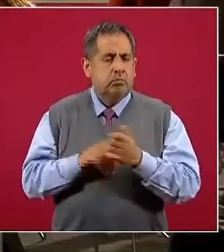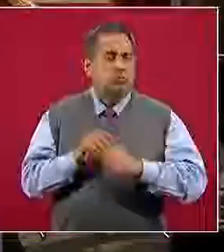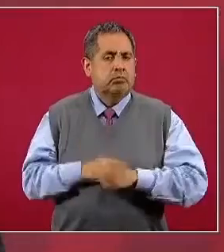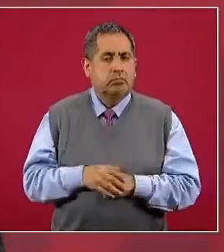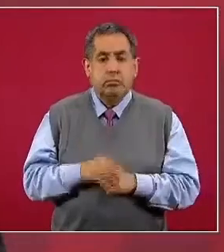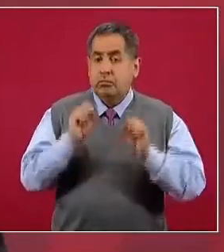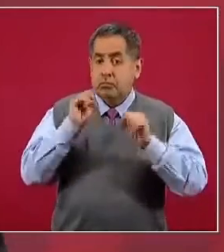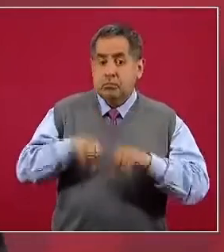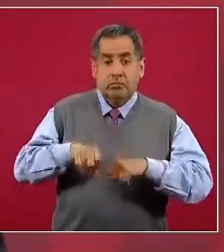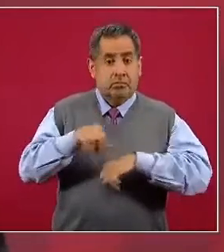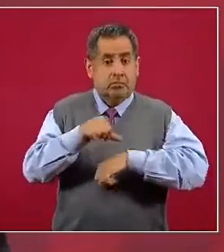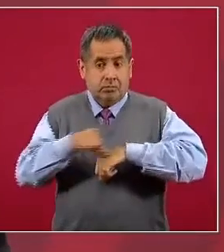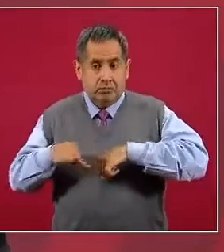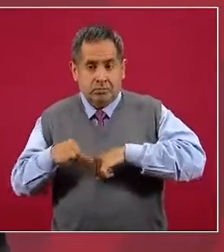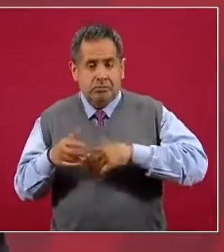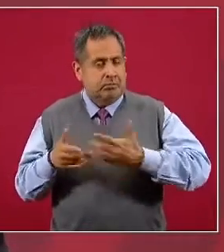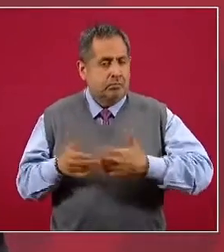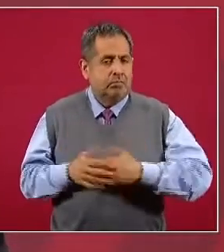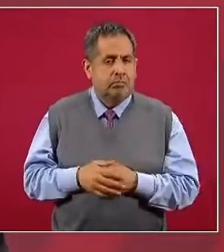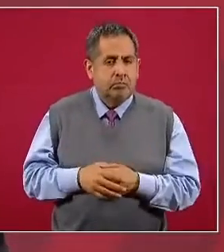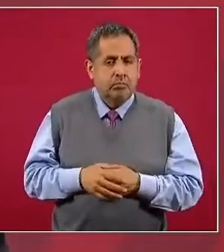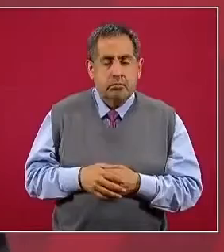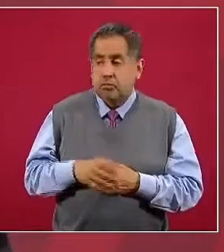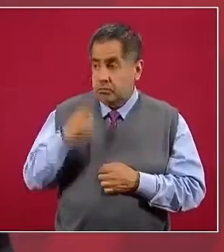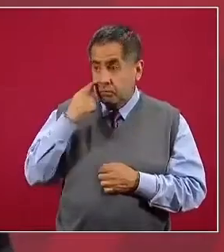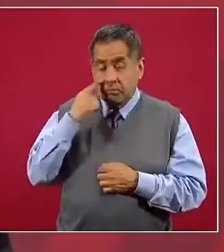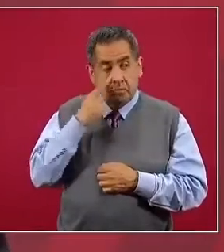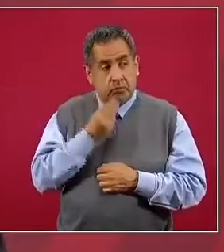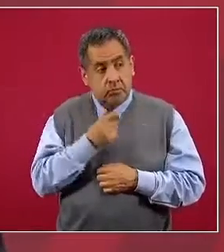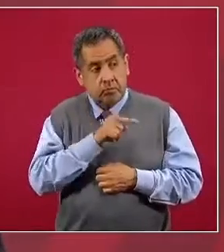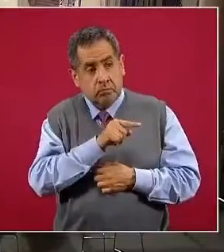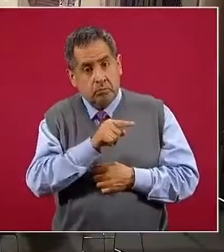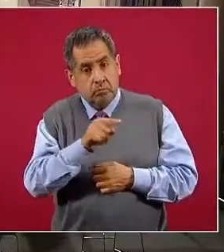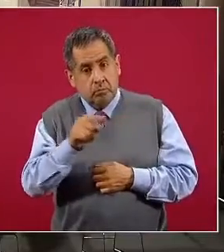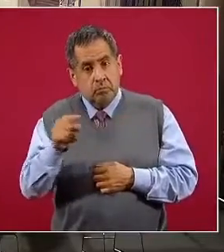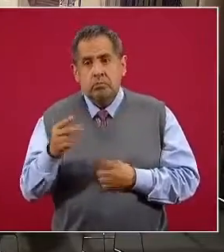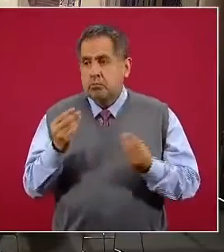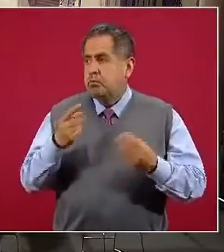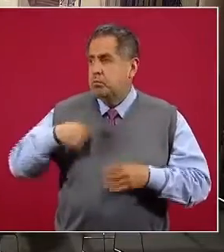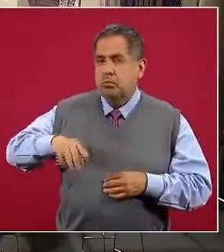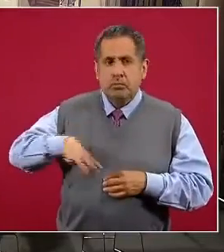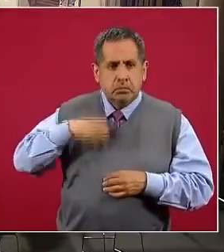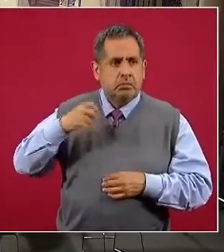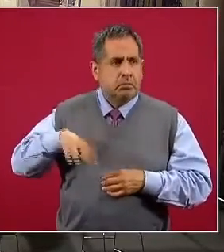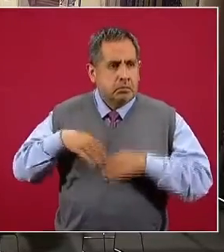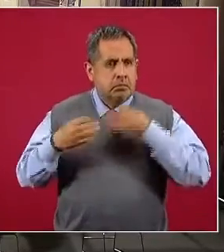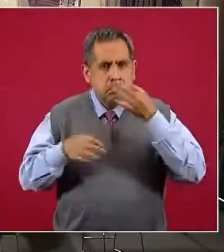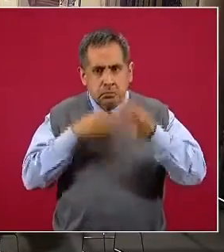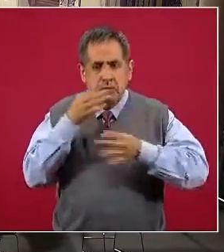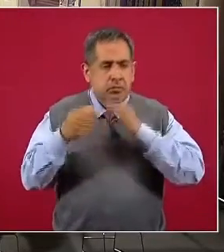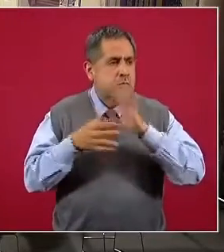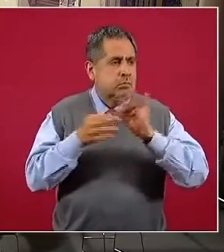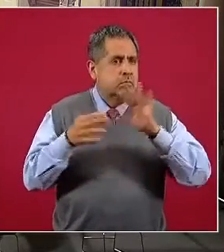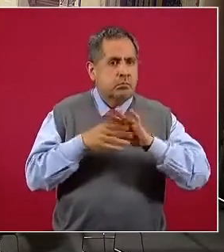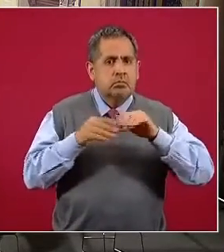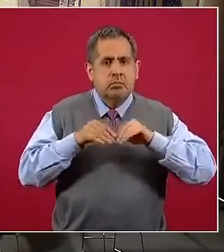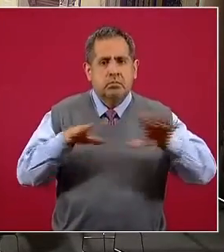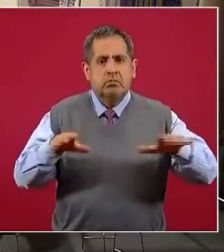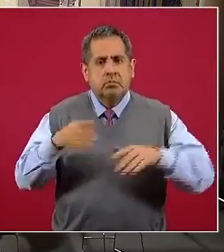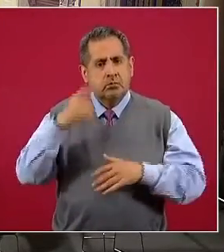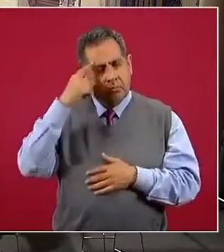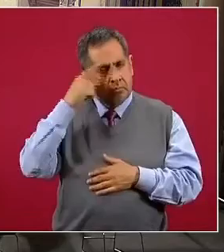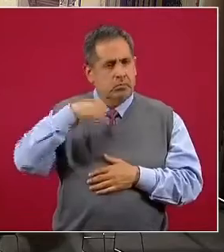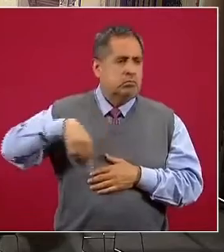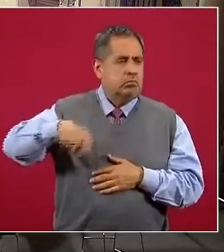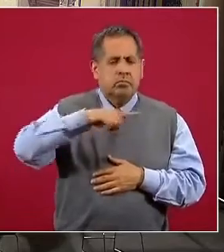ido importantemente a la alza. Eso sí es un resultado de todos estos esfuerzos que se hacen anualmente con las